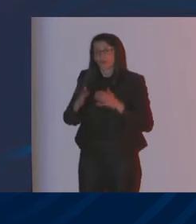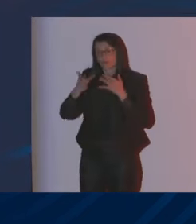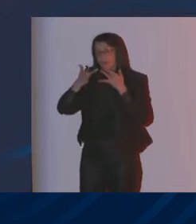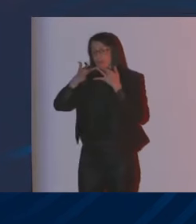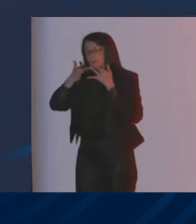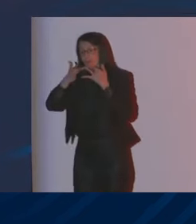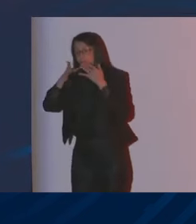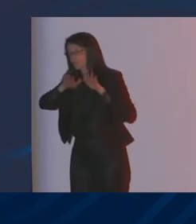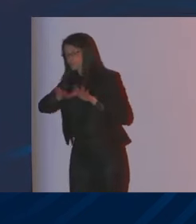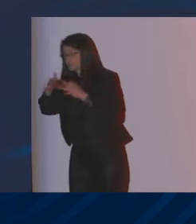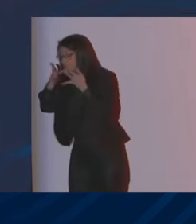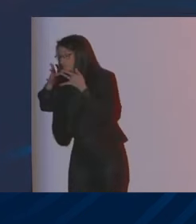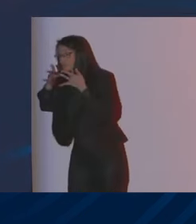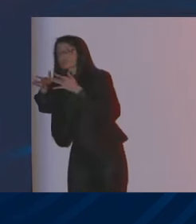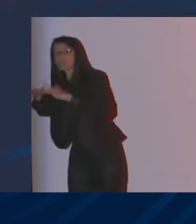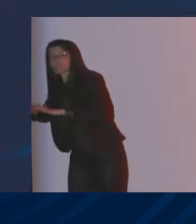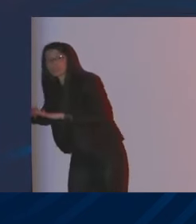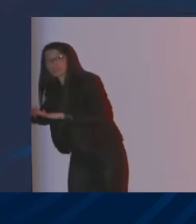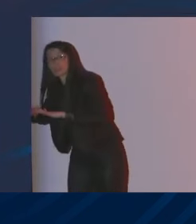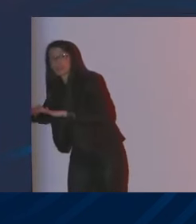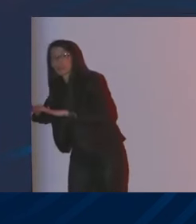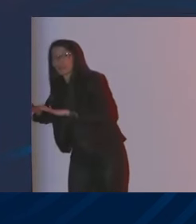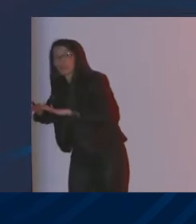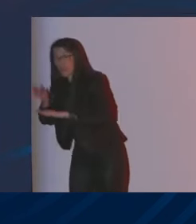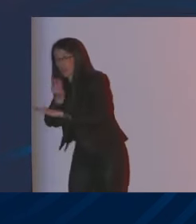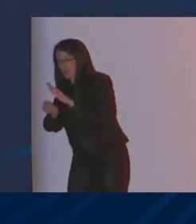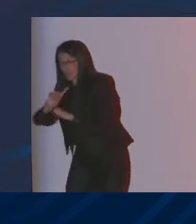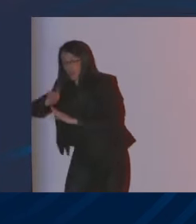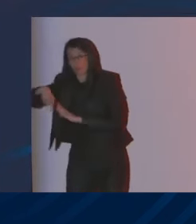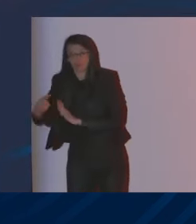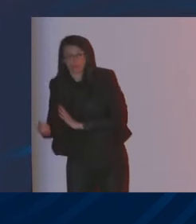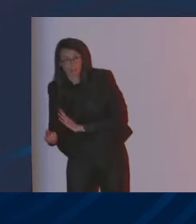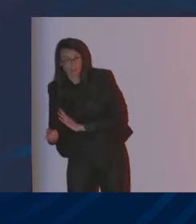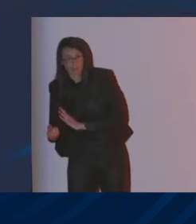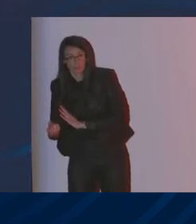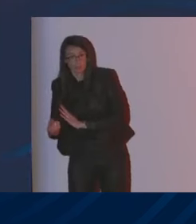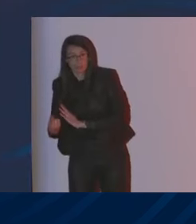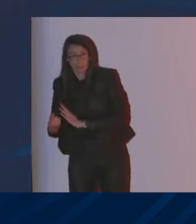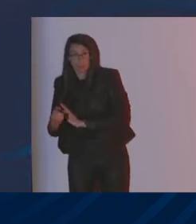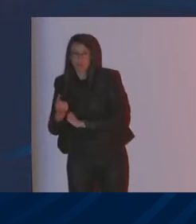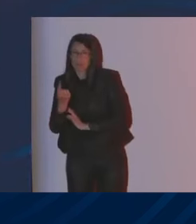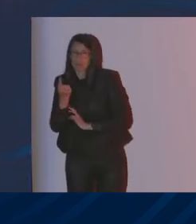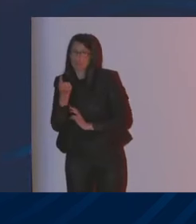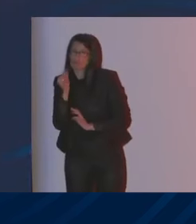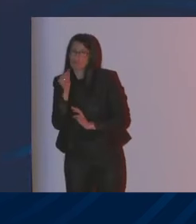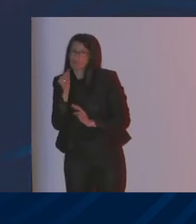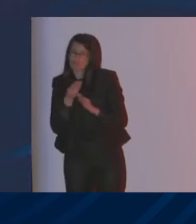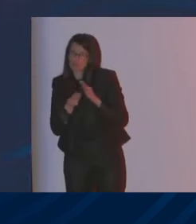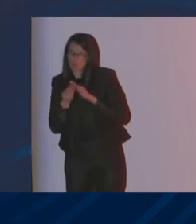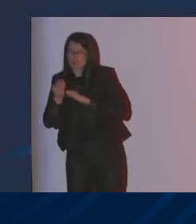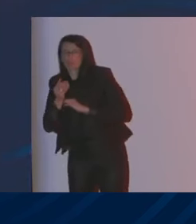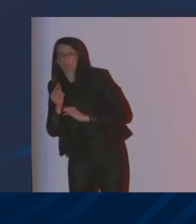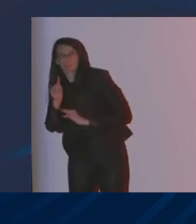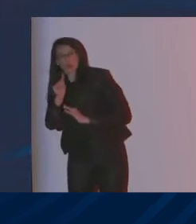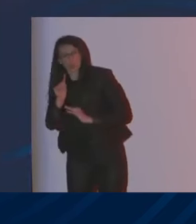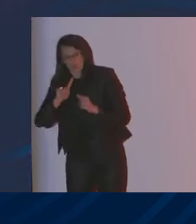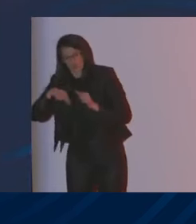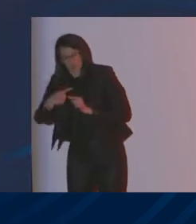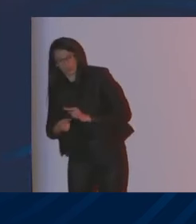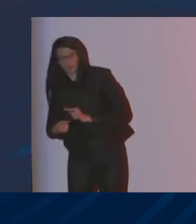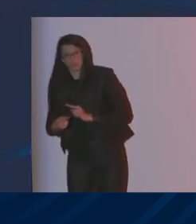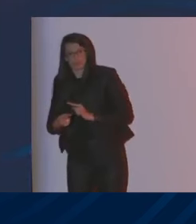Imparcialidad llegó prácticamente después de mí. Nos separan unos minutos de diferencia.